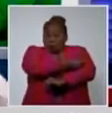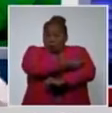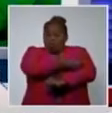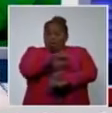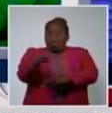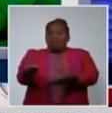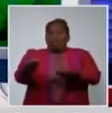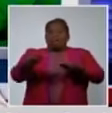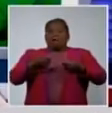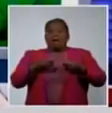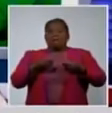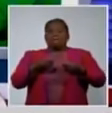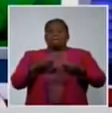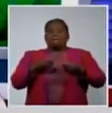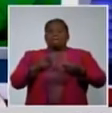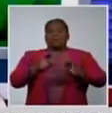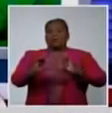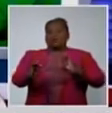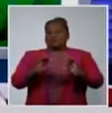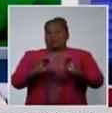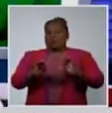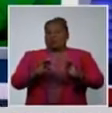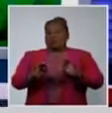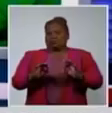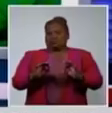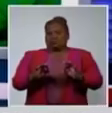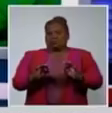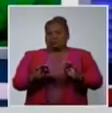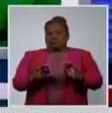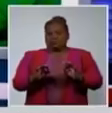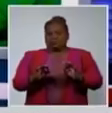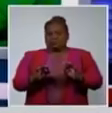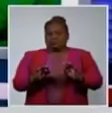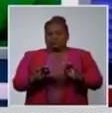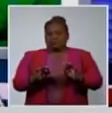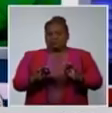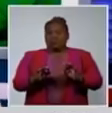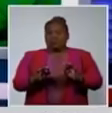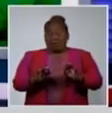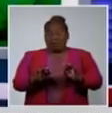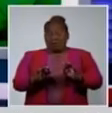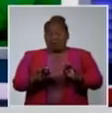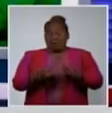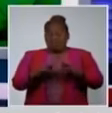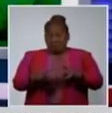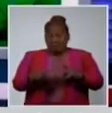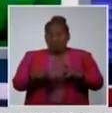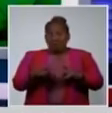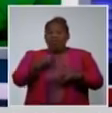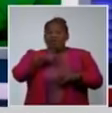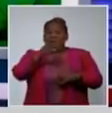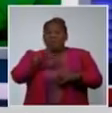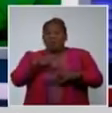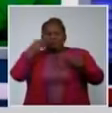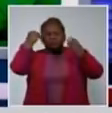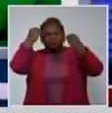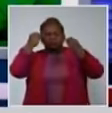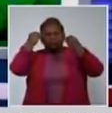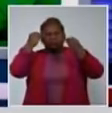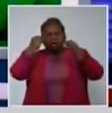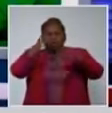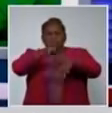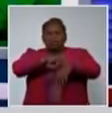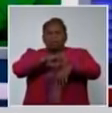una protección pero está ganándose todo este tiempo dura esa protección por lo